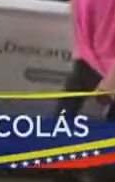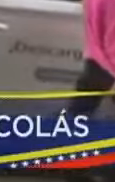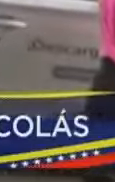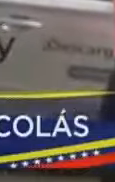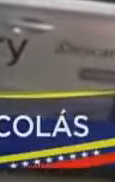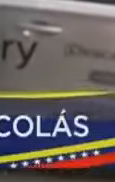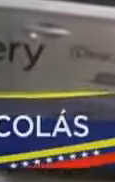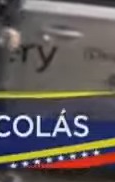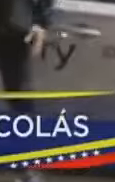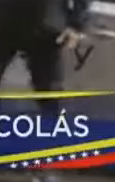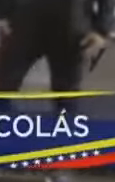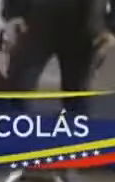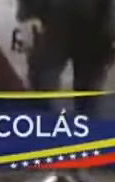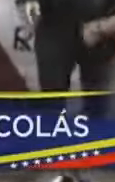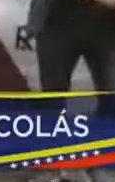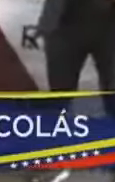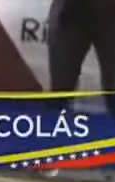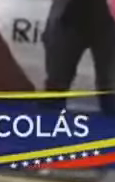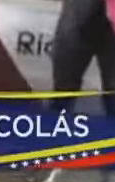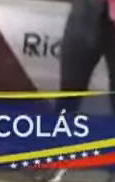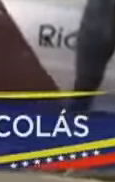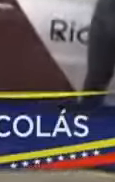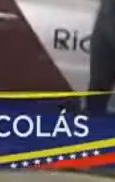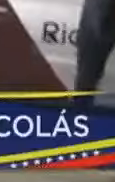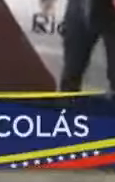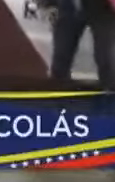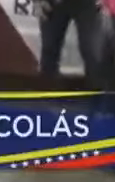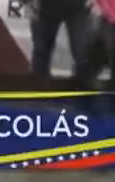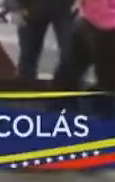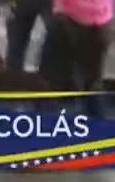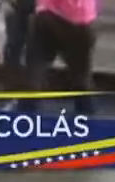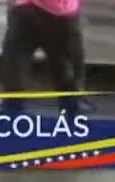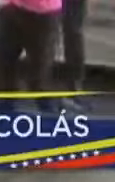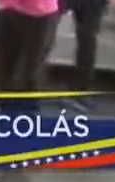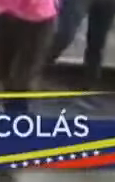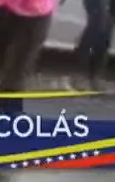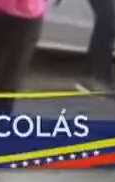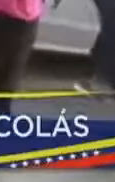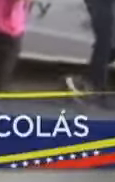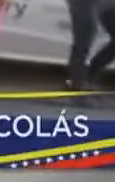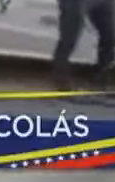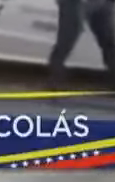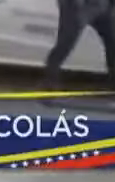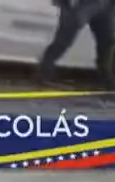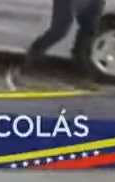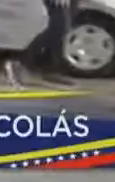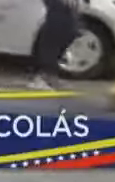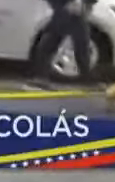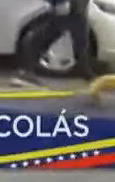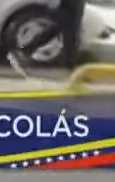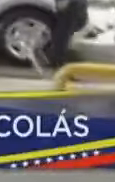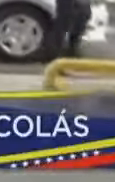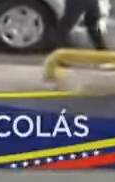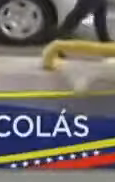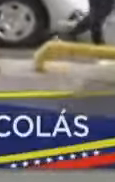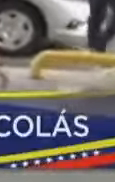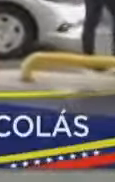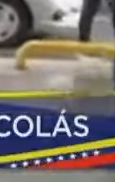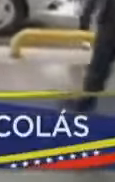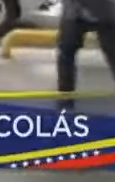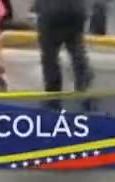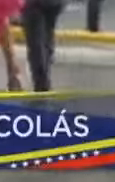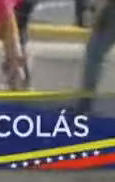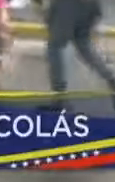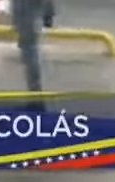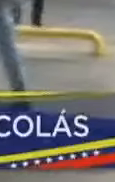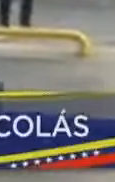ese crecimiento, ese apoyo que le ha dado también a los venezolanos para transitar acá en la ciudad de